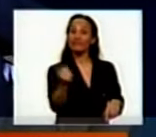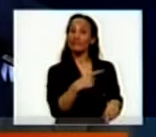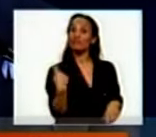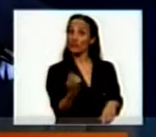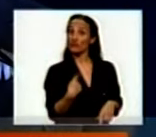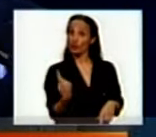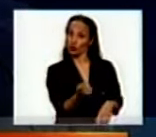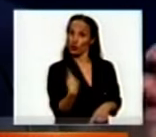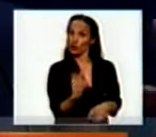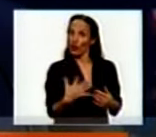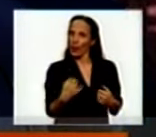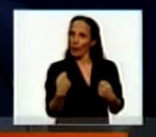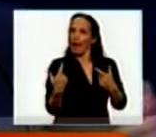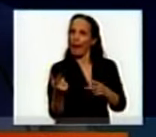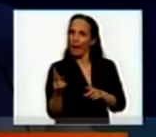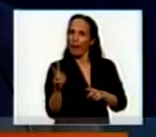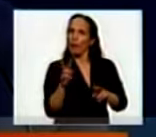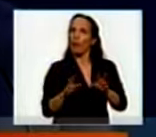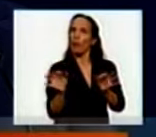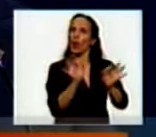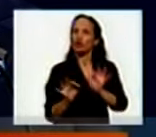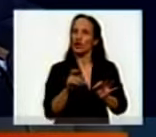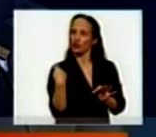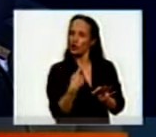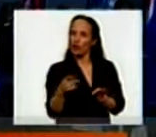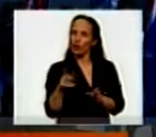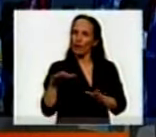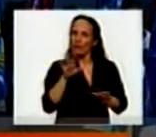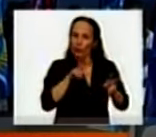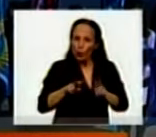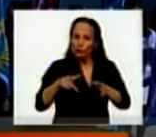el proyecto, que nosotros le marquemos el rumbo.